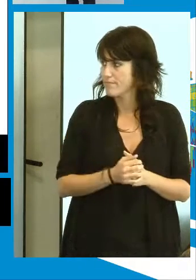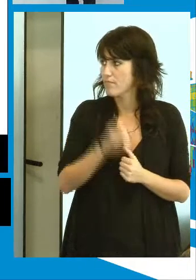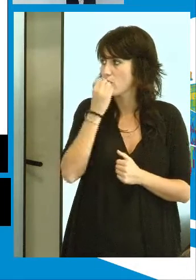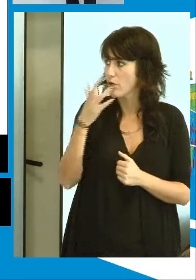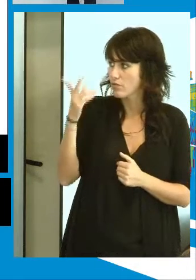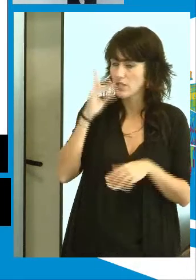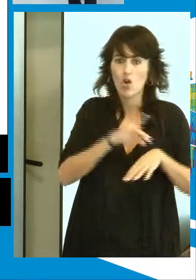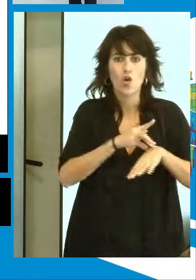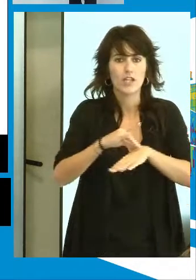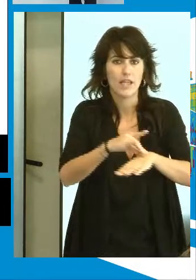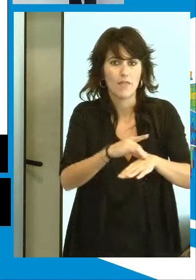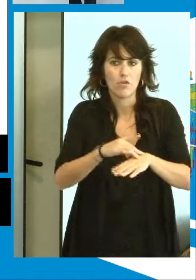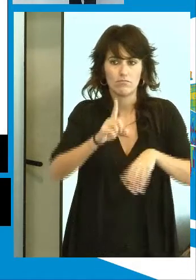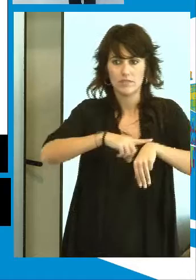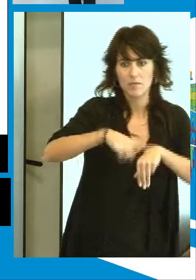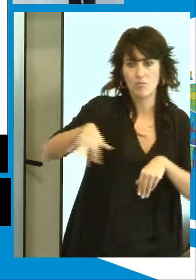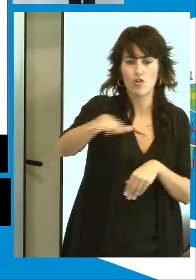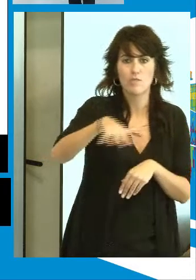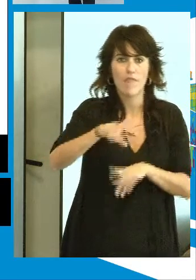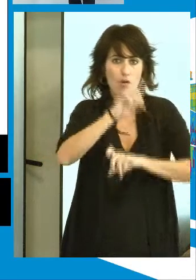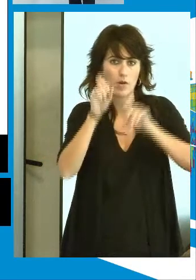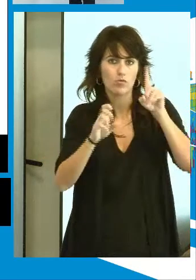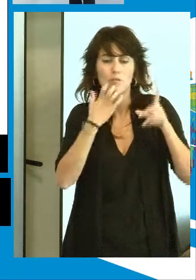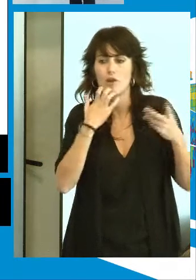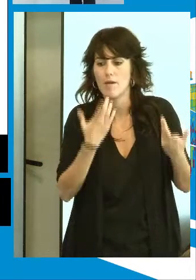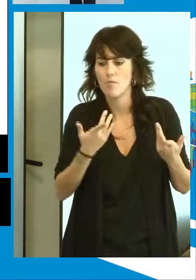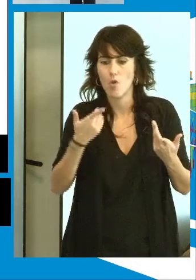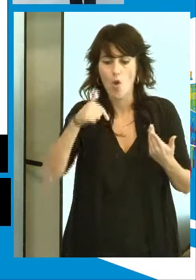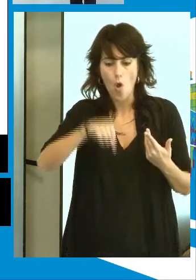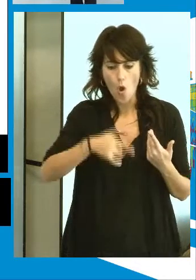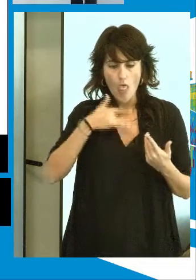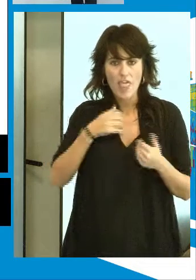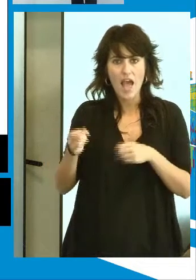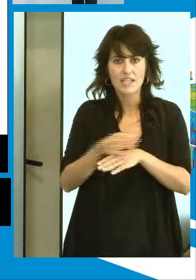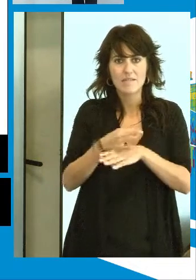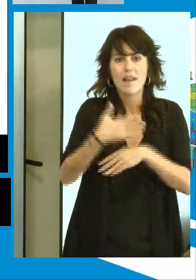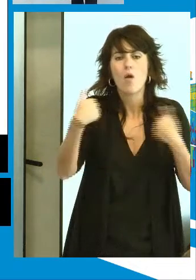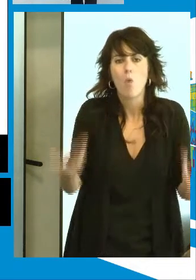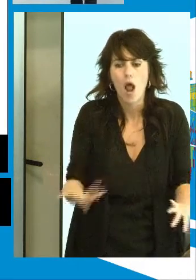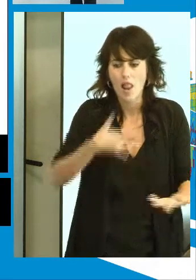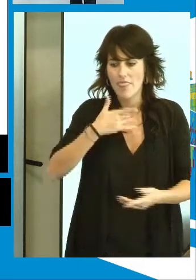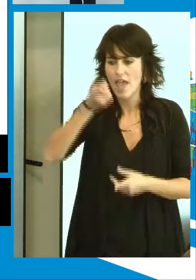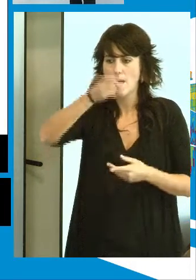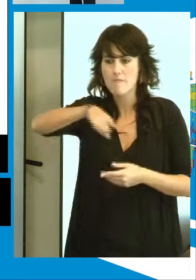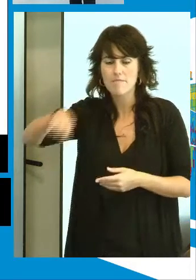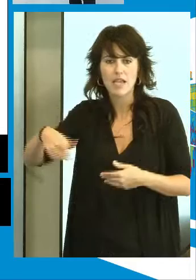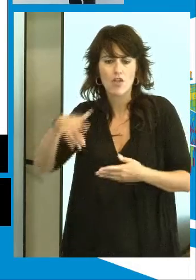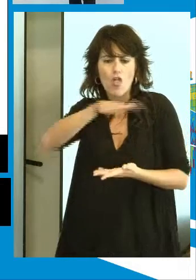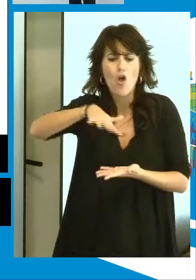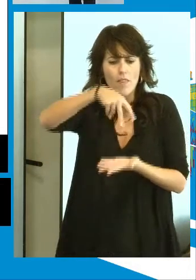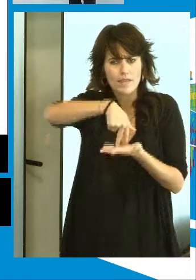Bueno, sí, orientación en tiempo y en espacio. Alguna de las preguntas es qué día de la semana es hoy, qué día del mes, dónde